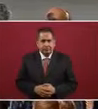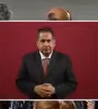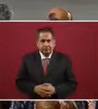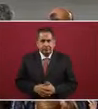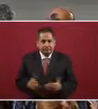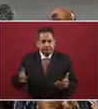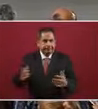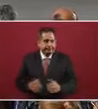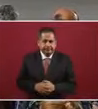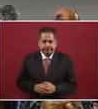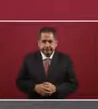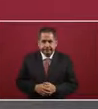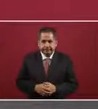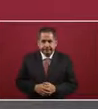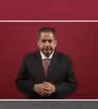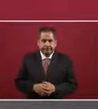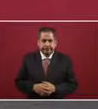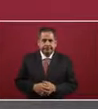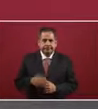que los